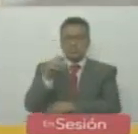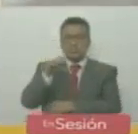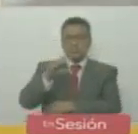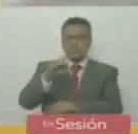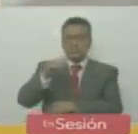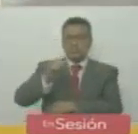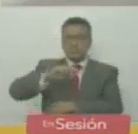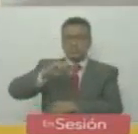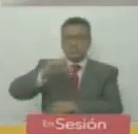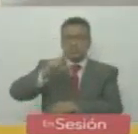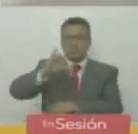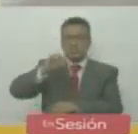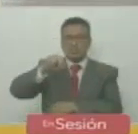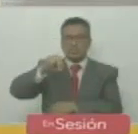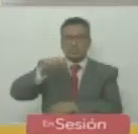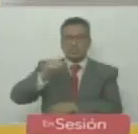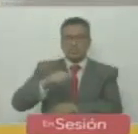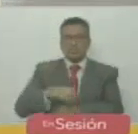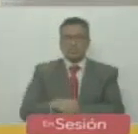Carolina Cestaris.